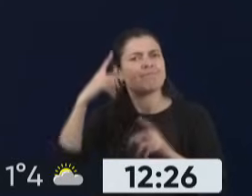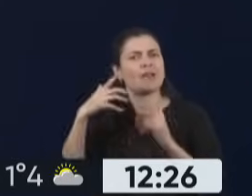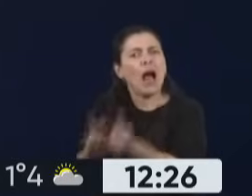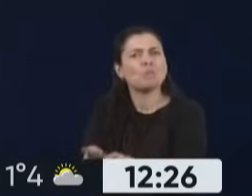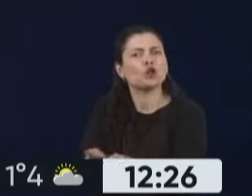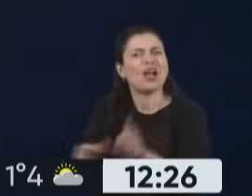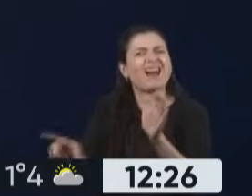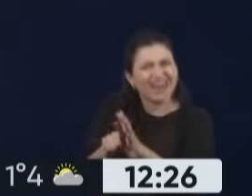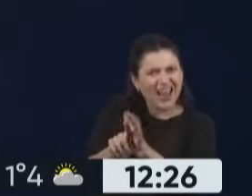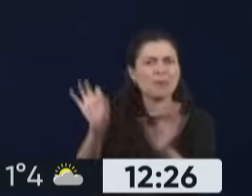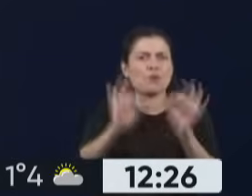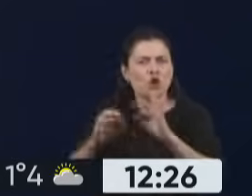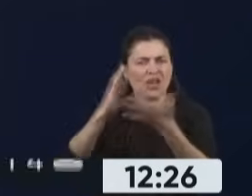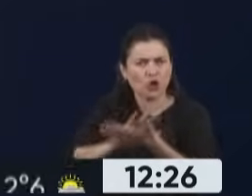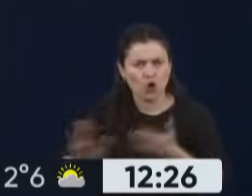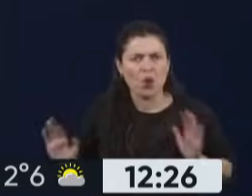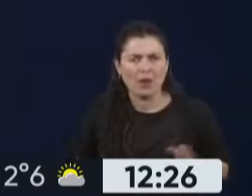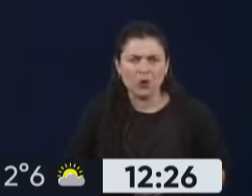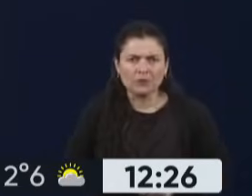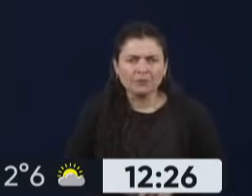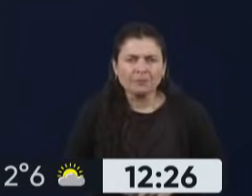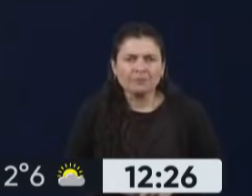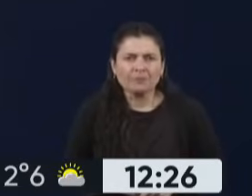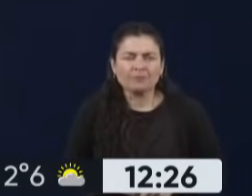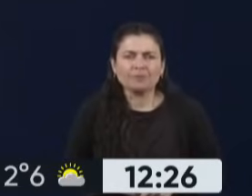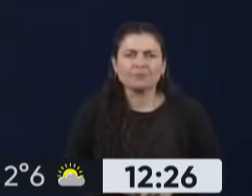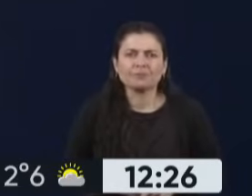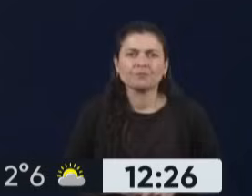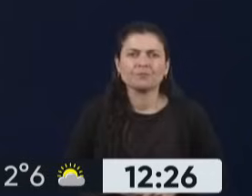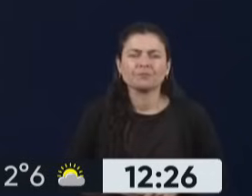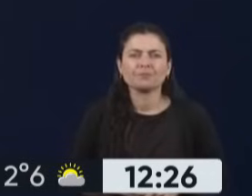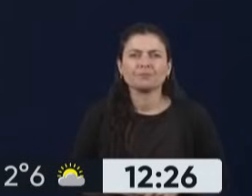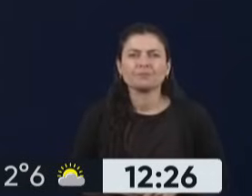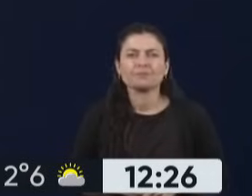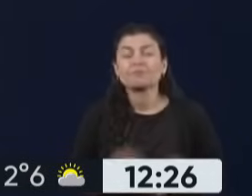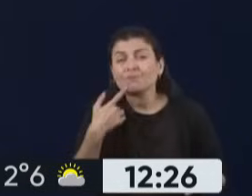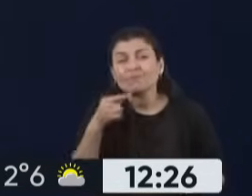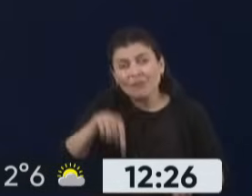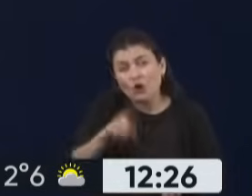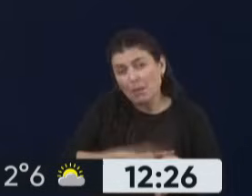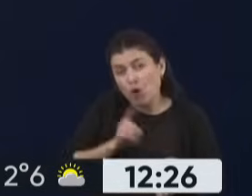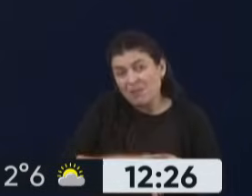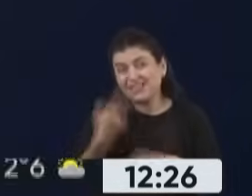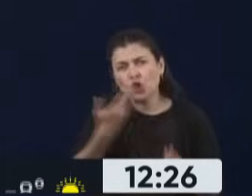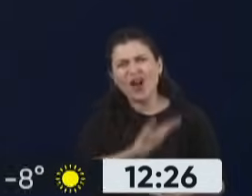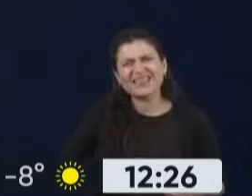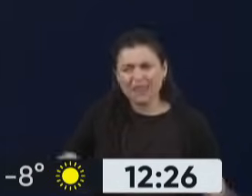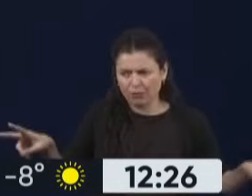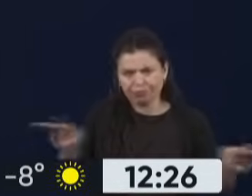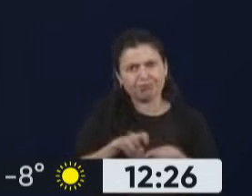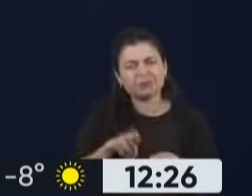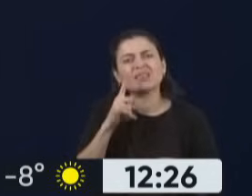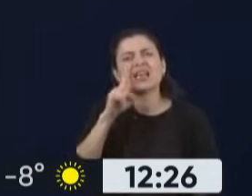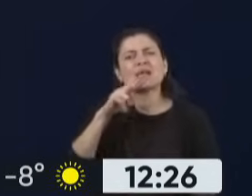porque si vos lo pensás, los mayores impuestos, o sea, lo que se va a estar en definitiva recaudando, van a ser esencialmente IVA e ingresos